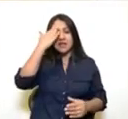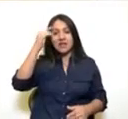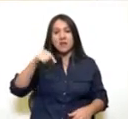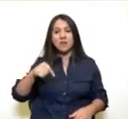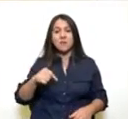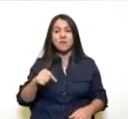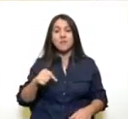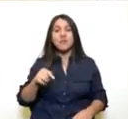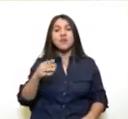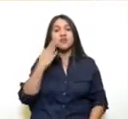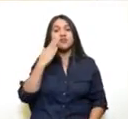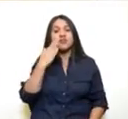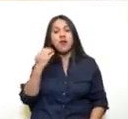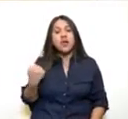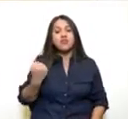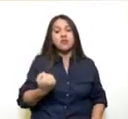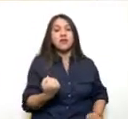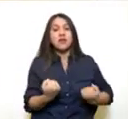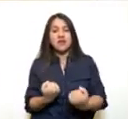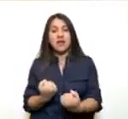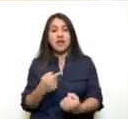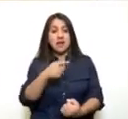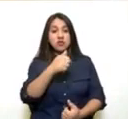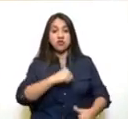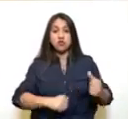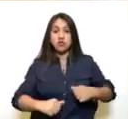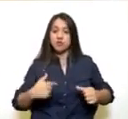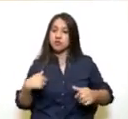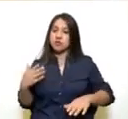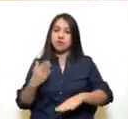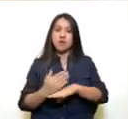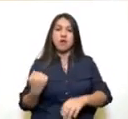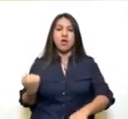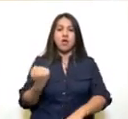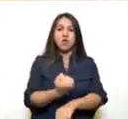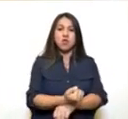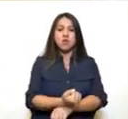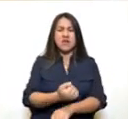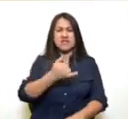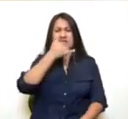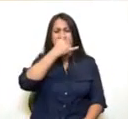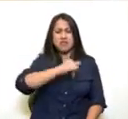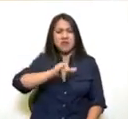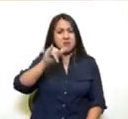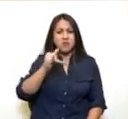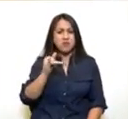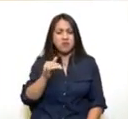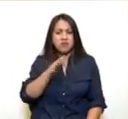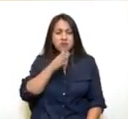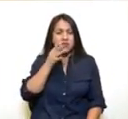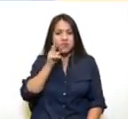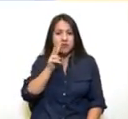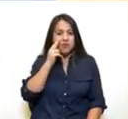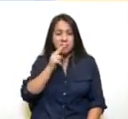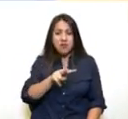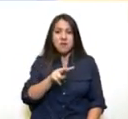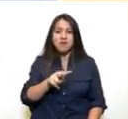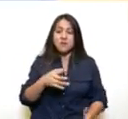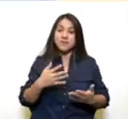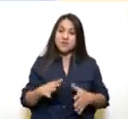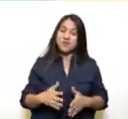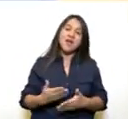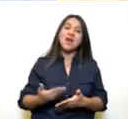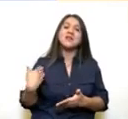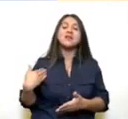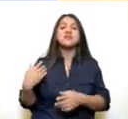solidaridad con el que está sufriendo creo que hace mucho tiempo no veíamos eso seguramente veníamos como de una